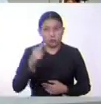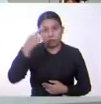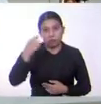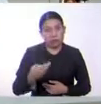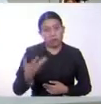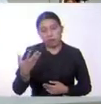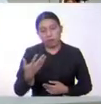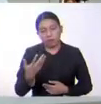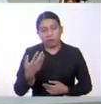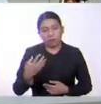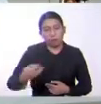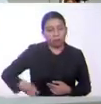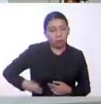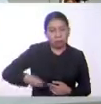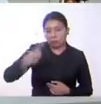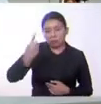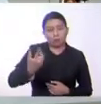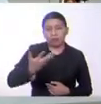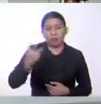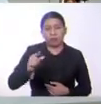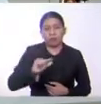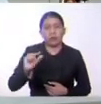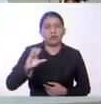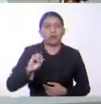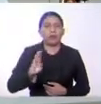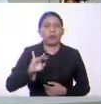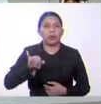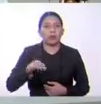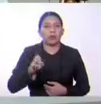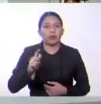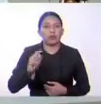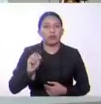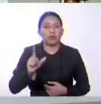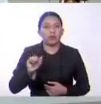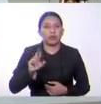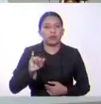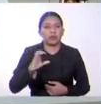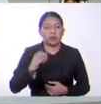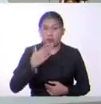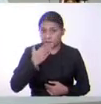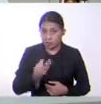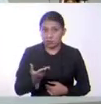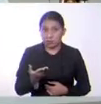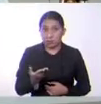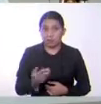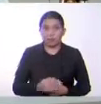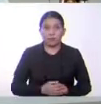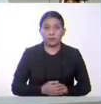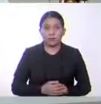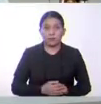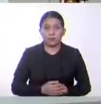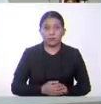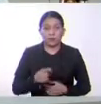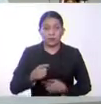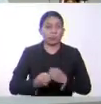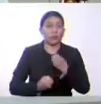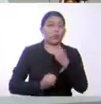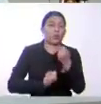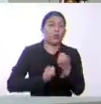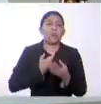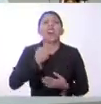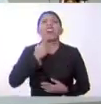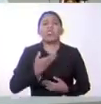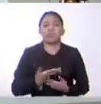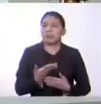alguien ficticio, lo llamamos objeto lírico, ¿verdad? Es a quien dirigimos el mensaje. En el poema que leímos, ¿a quién